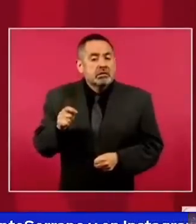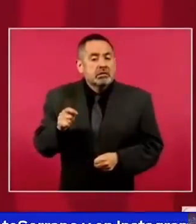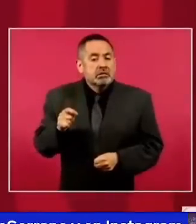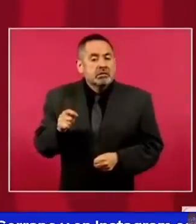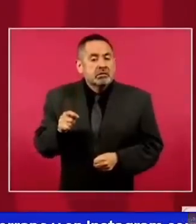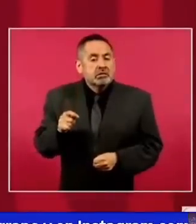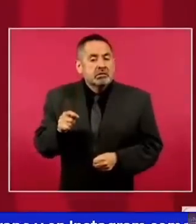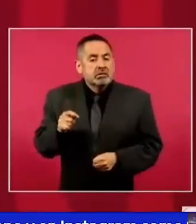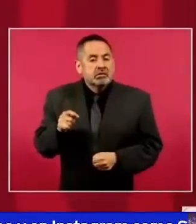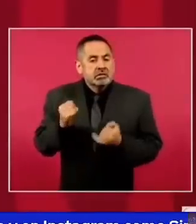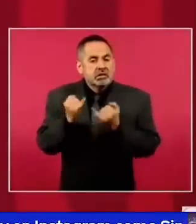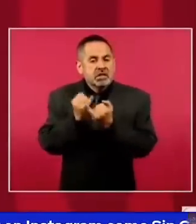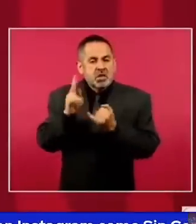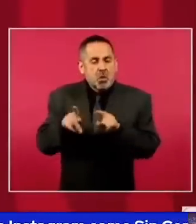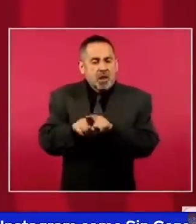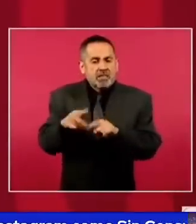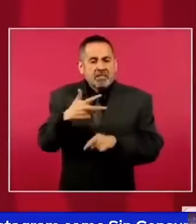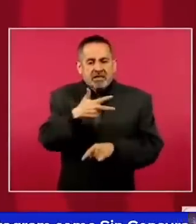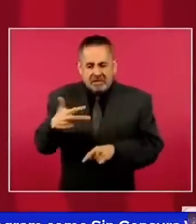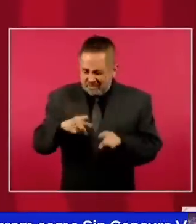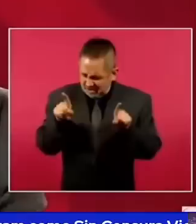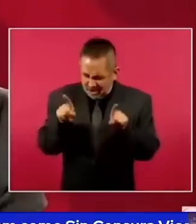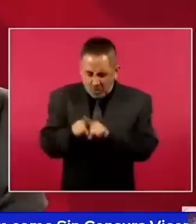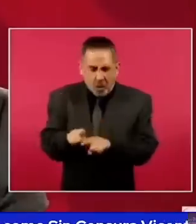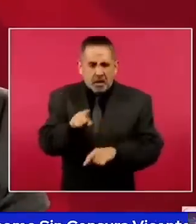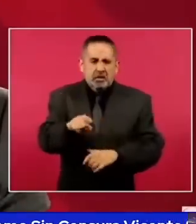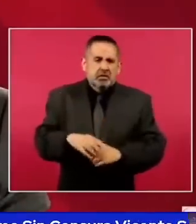como el de Dinamarca.